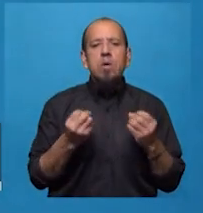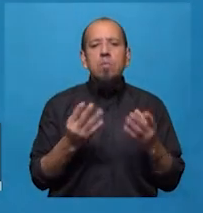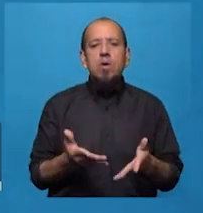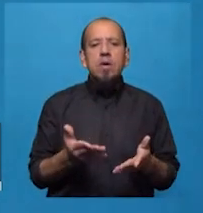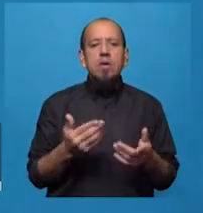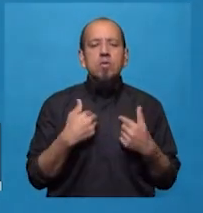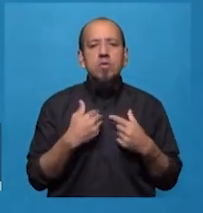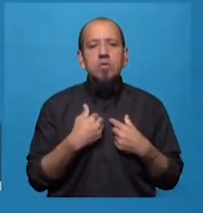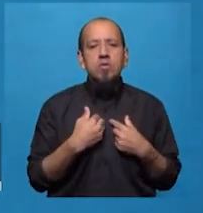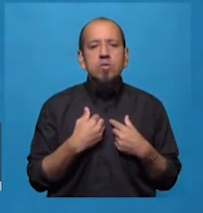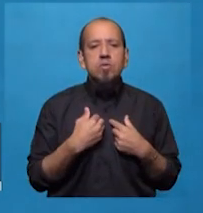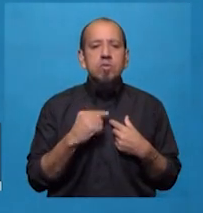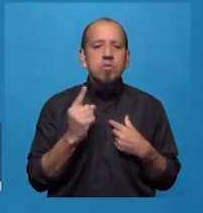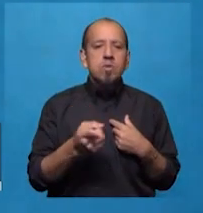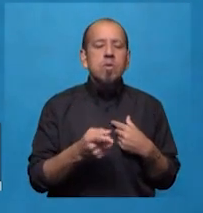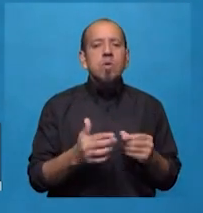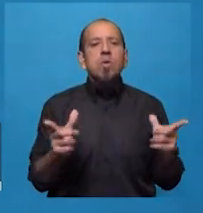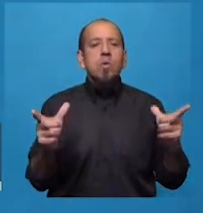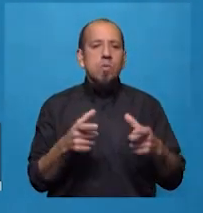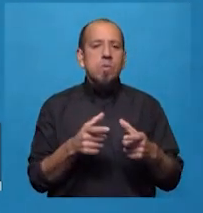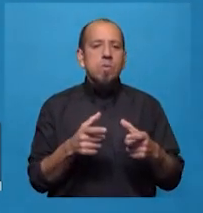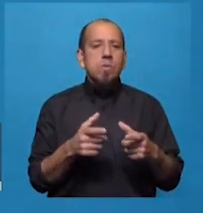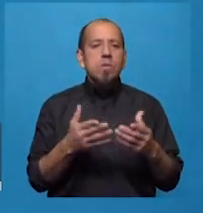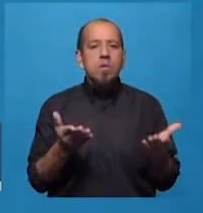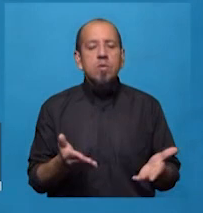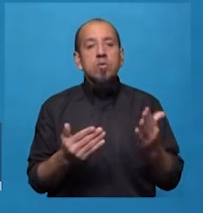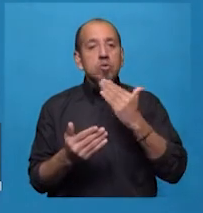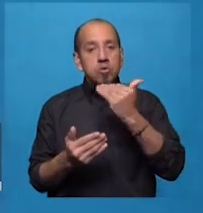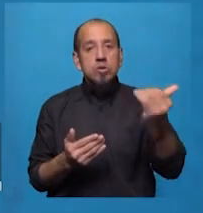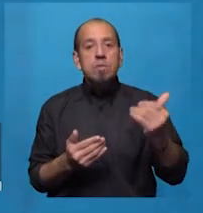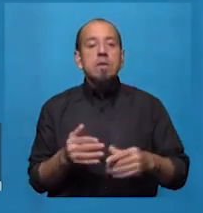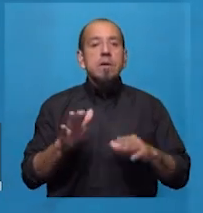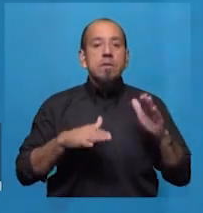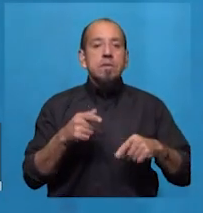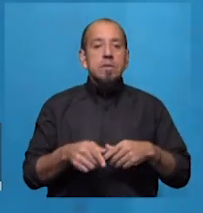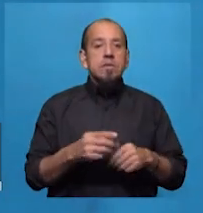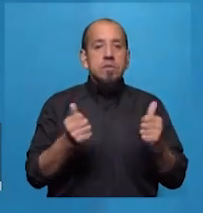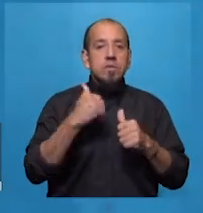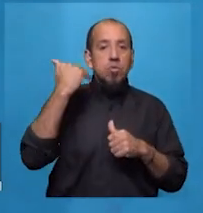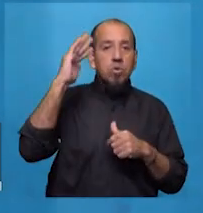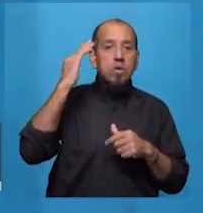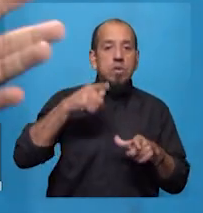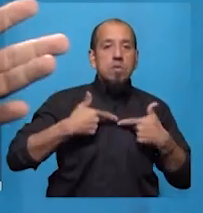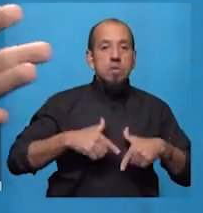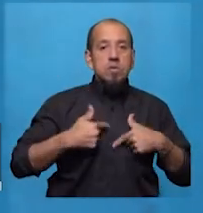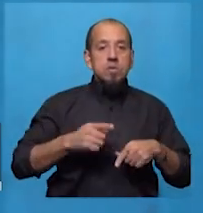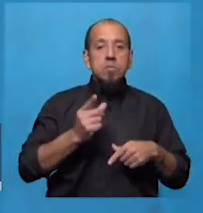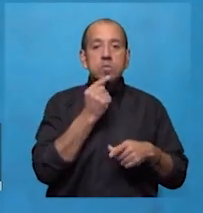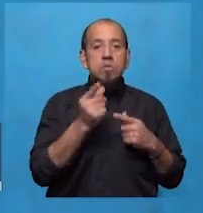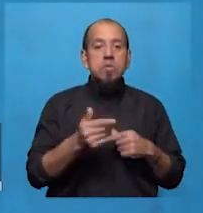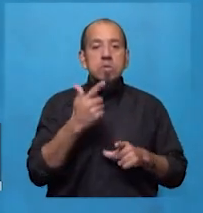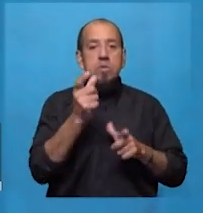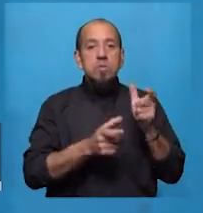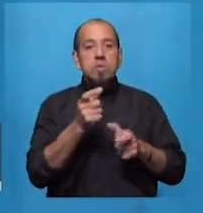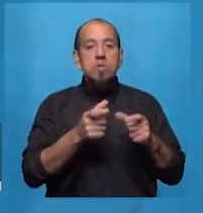Nosotros hemos ido a reuniones que nos convocan incluso a veces estando al lado de autoridad del Ministerio del interior y el vecino la